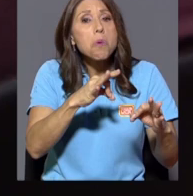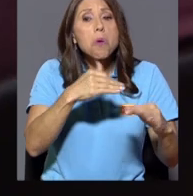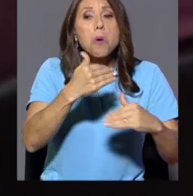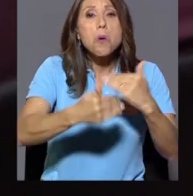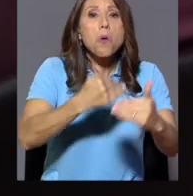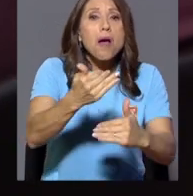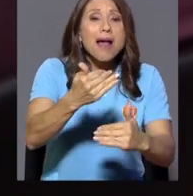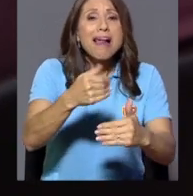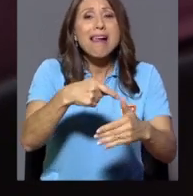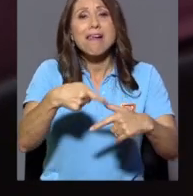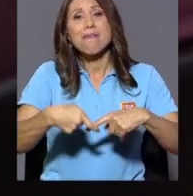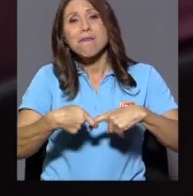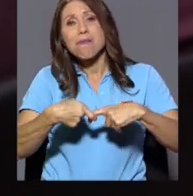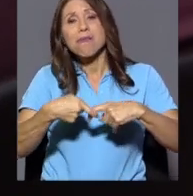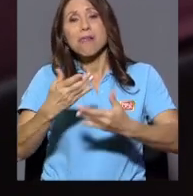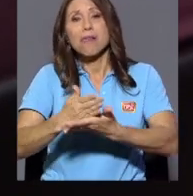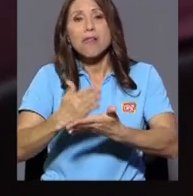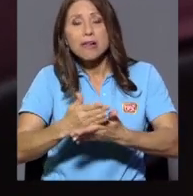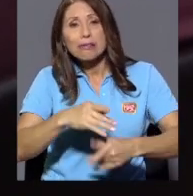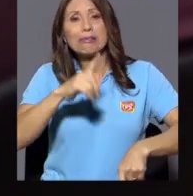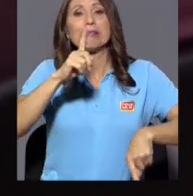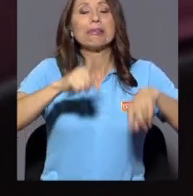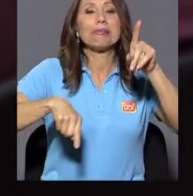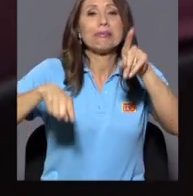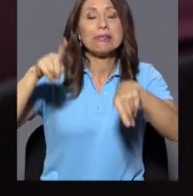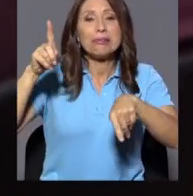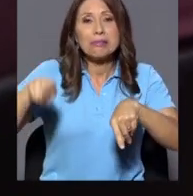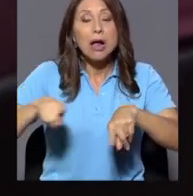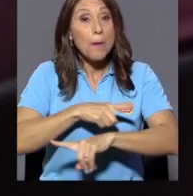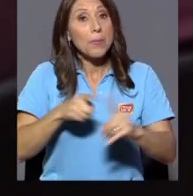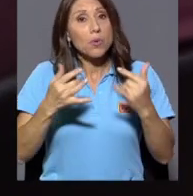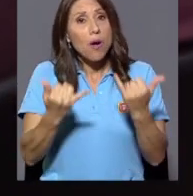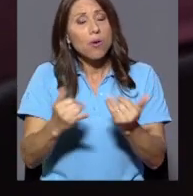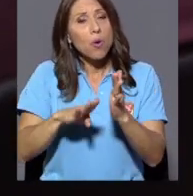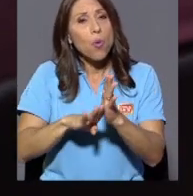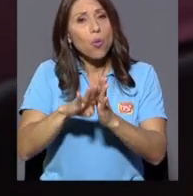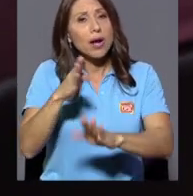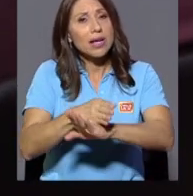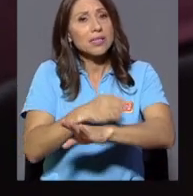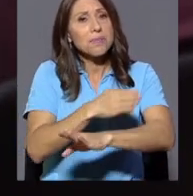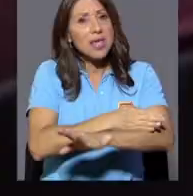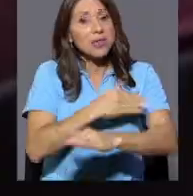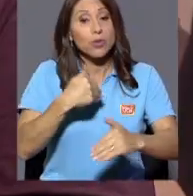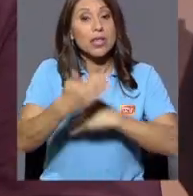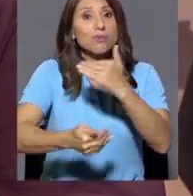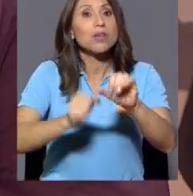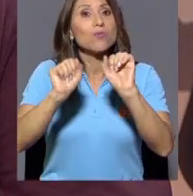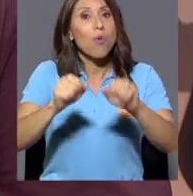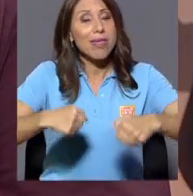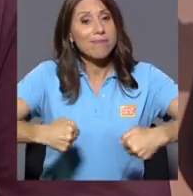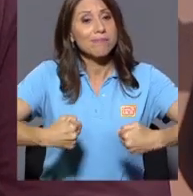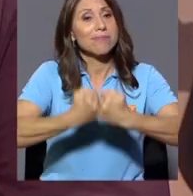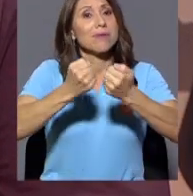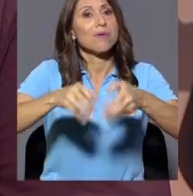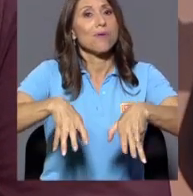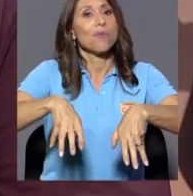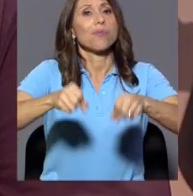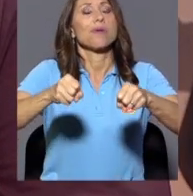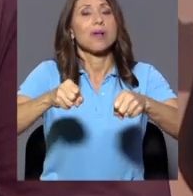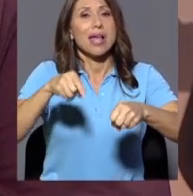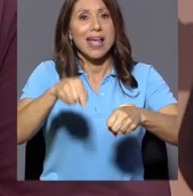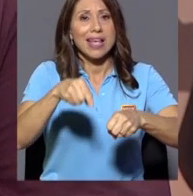que no se encuentra con todo un crecimiento que permite también afrontar desafíos que son con los que tenemos